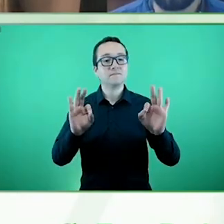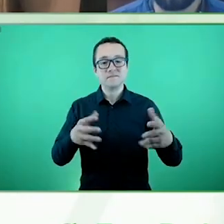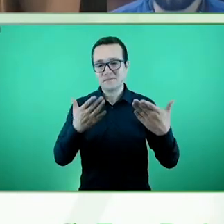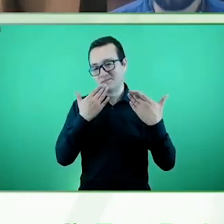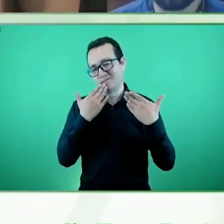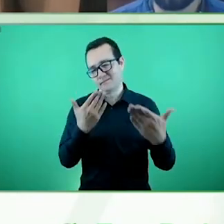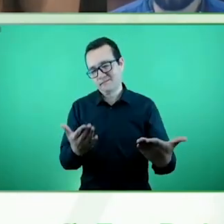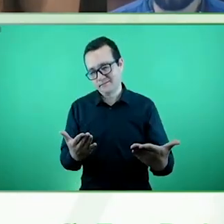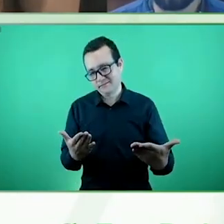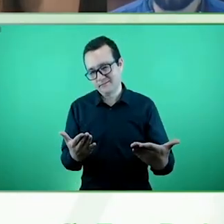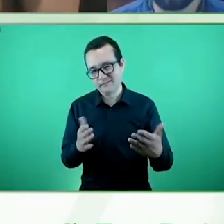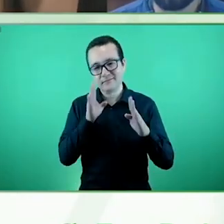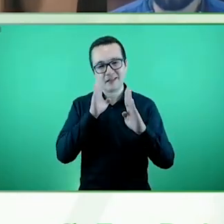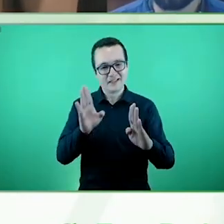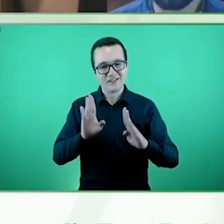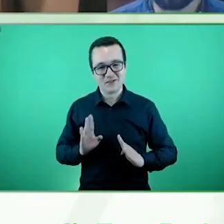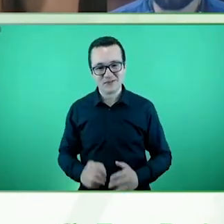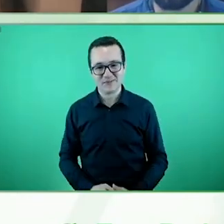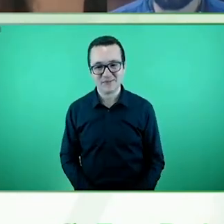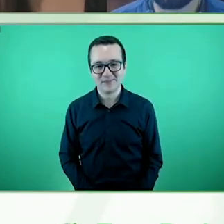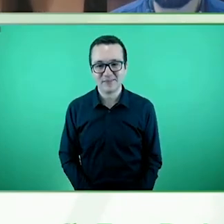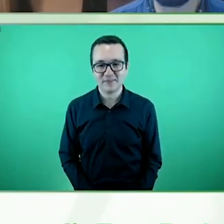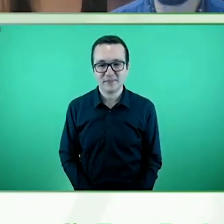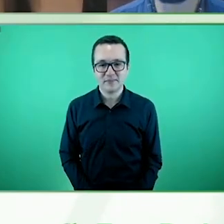su atención.